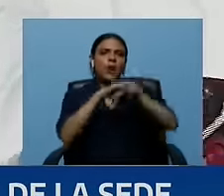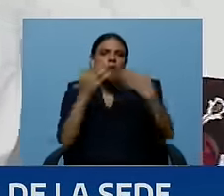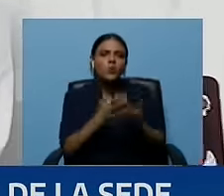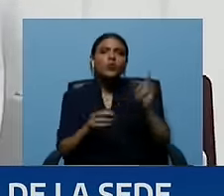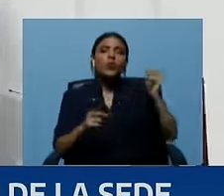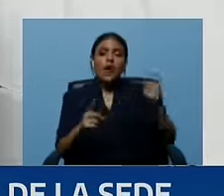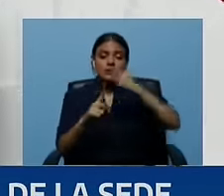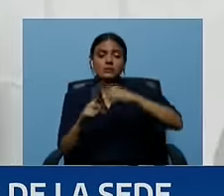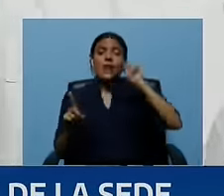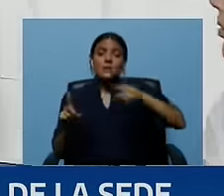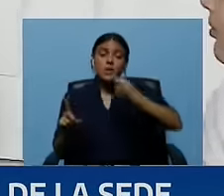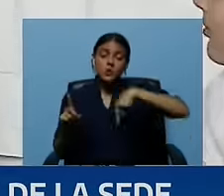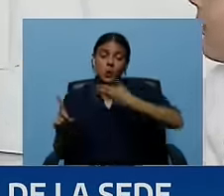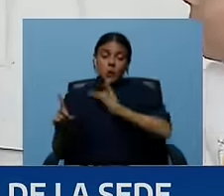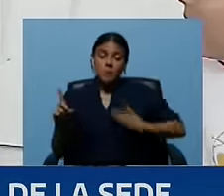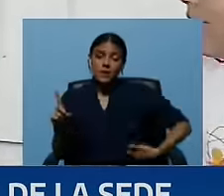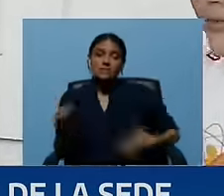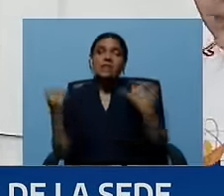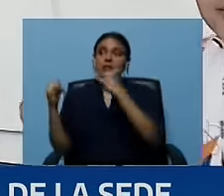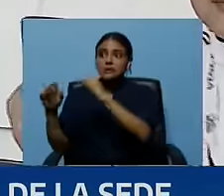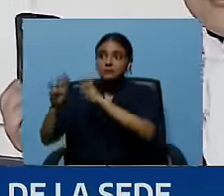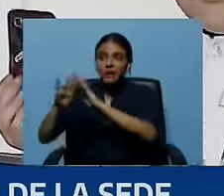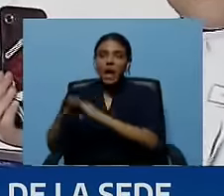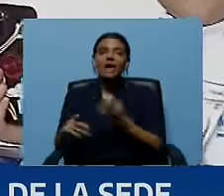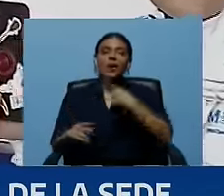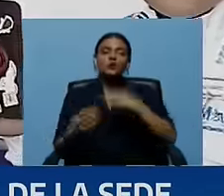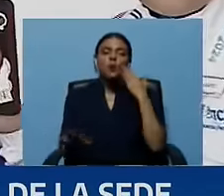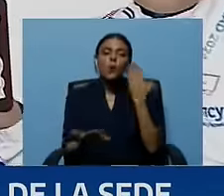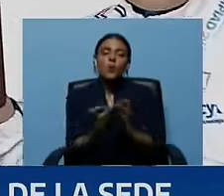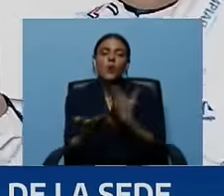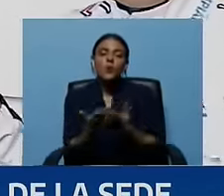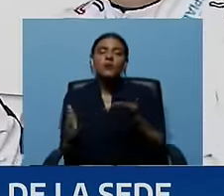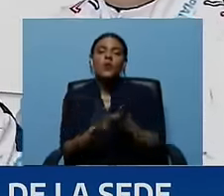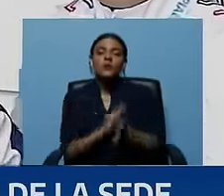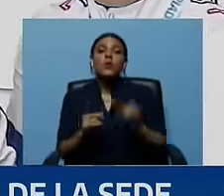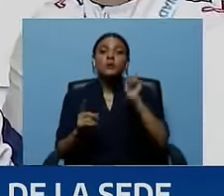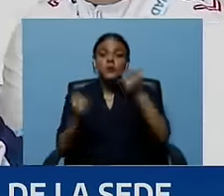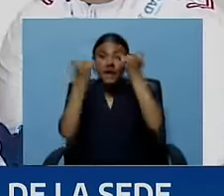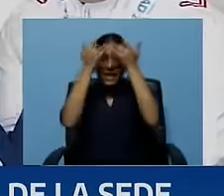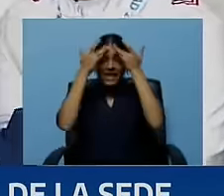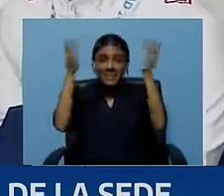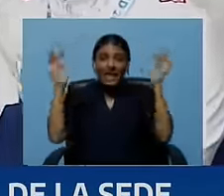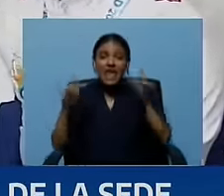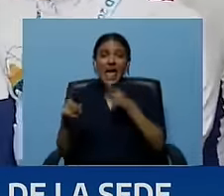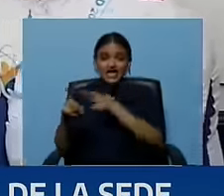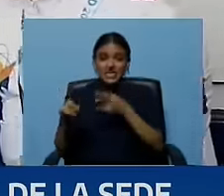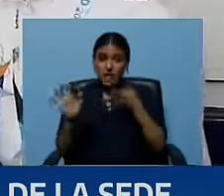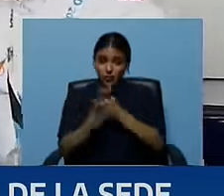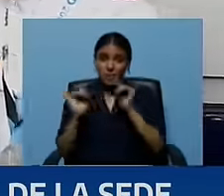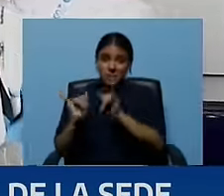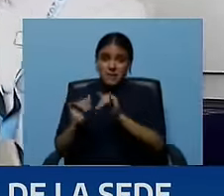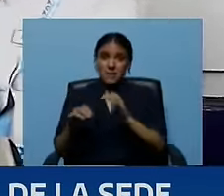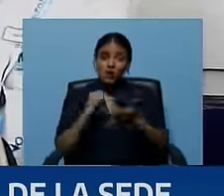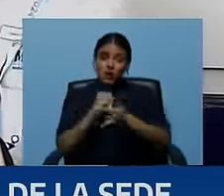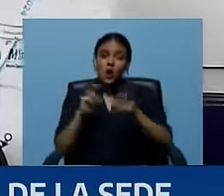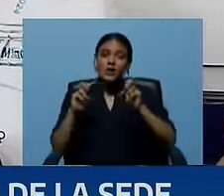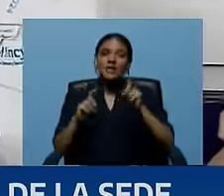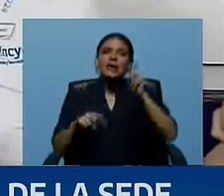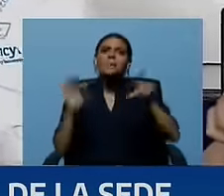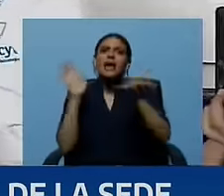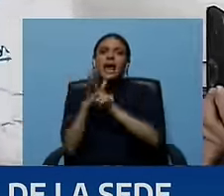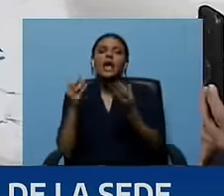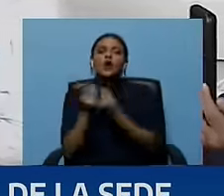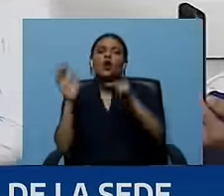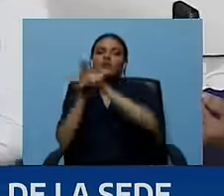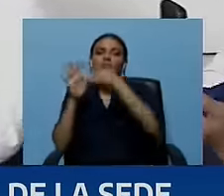Adicionalmente, presidente, tenemos una propuesta de ley de ética e inteligencia artificial para someter a la Asamblea Nacional y una ley de derechos digitales